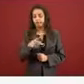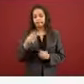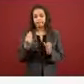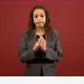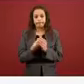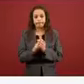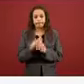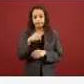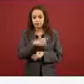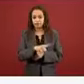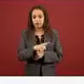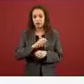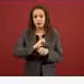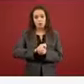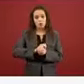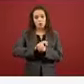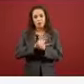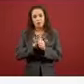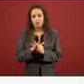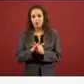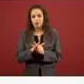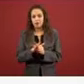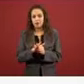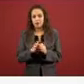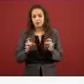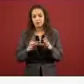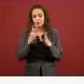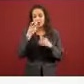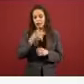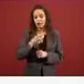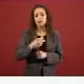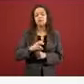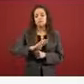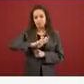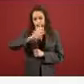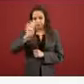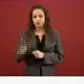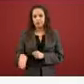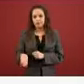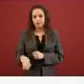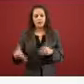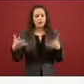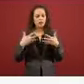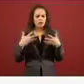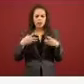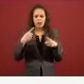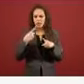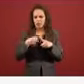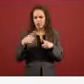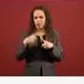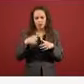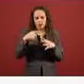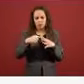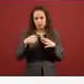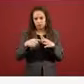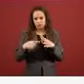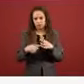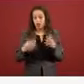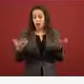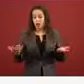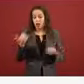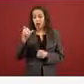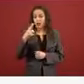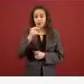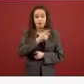la probabilidad de perder la vida. Y hay muchísimas causas, por cierto, no olvidemos,